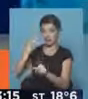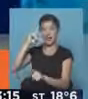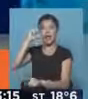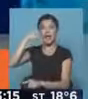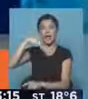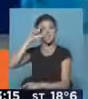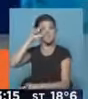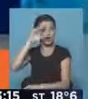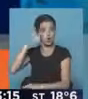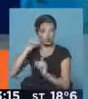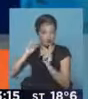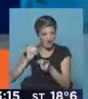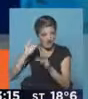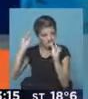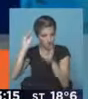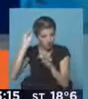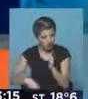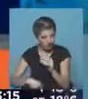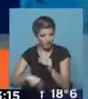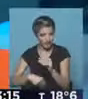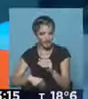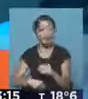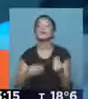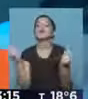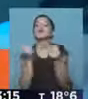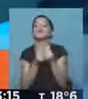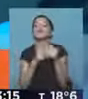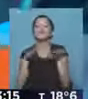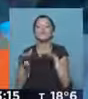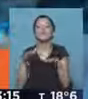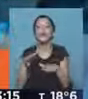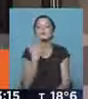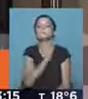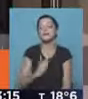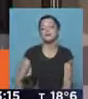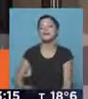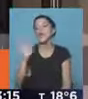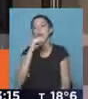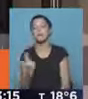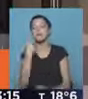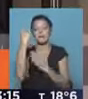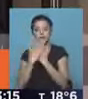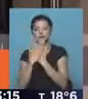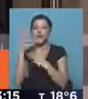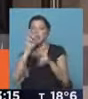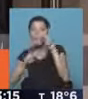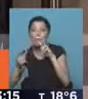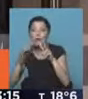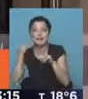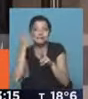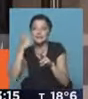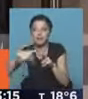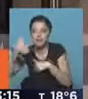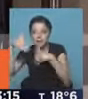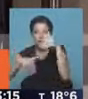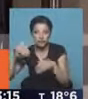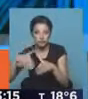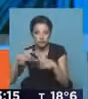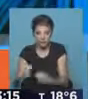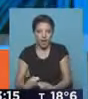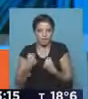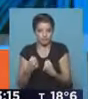también sale mal en muchos regímenes parlamentarios en los cuales los presidentes buscan, o los primeros ministros buscan, una elección anticipada para reforzarse.